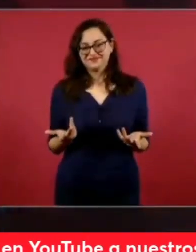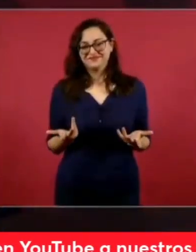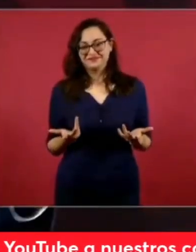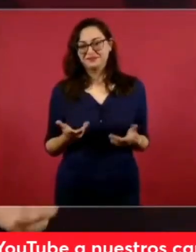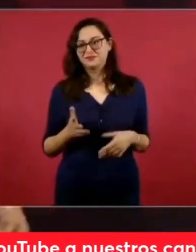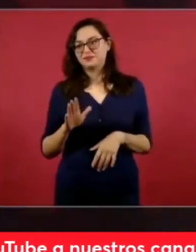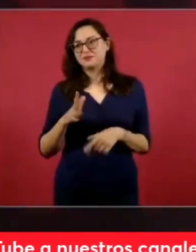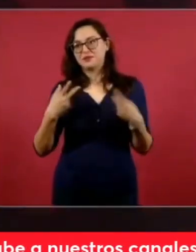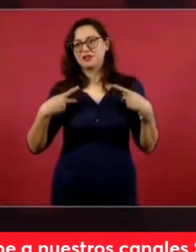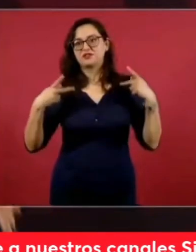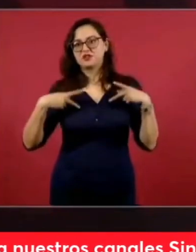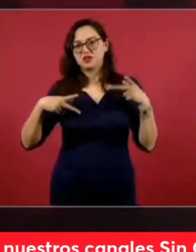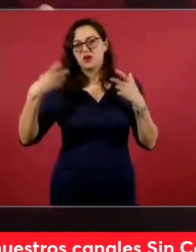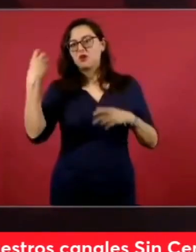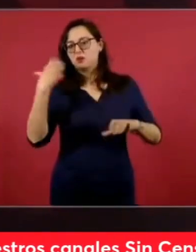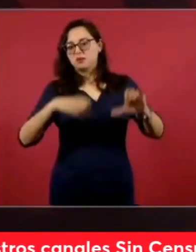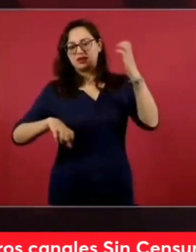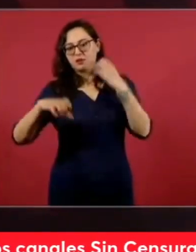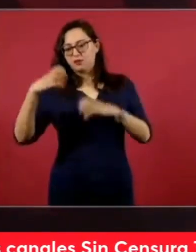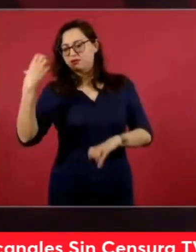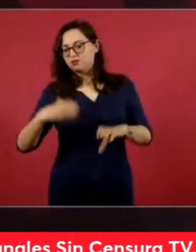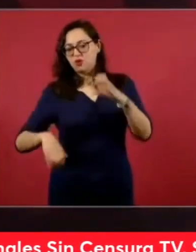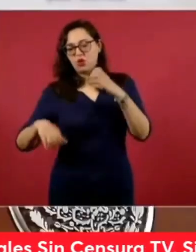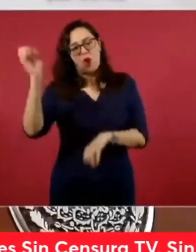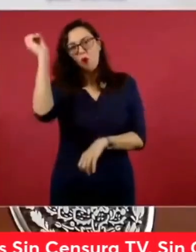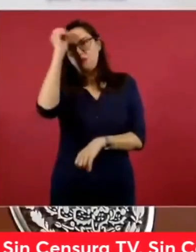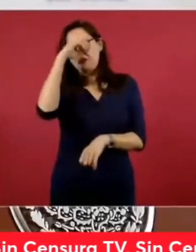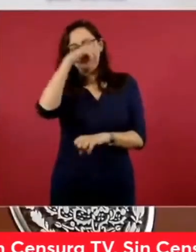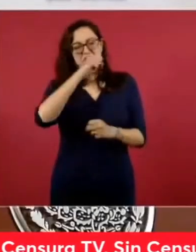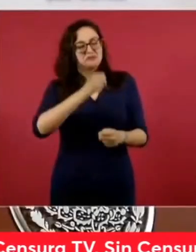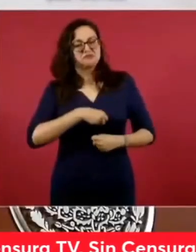9, hacha,